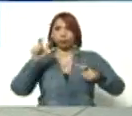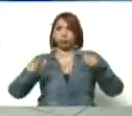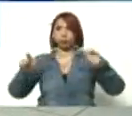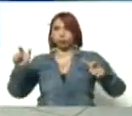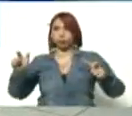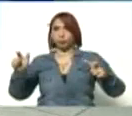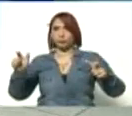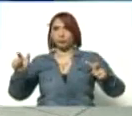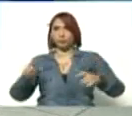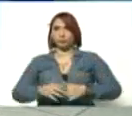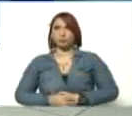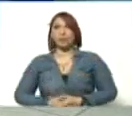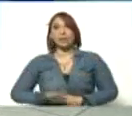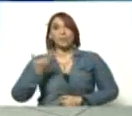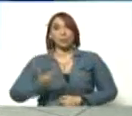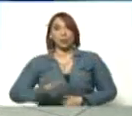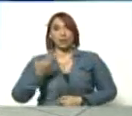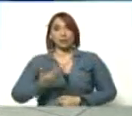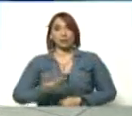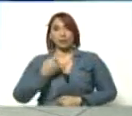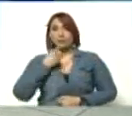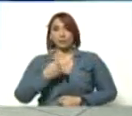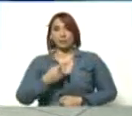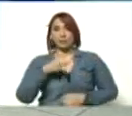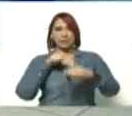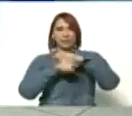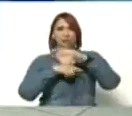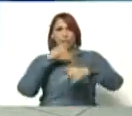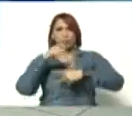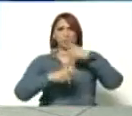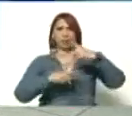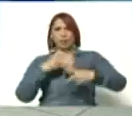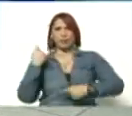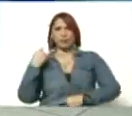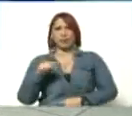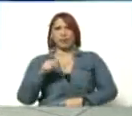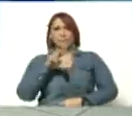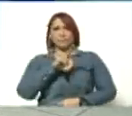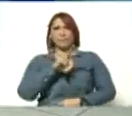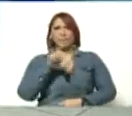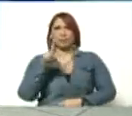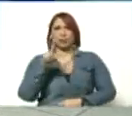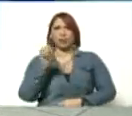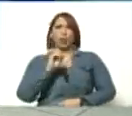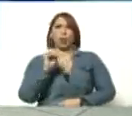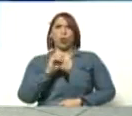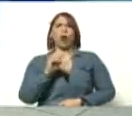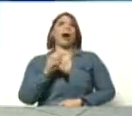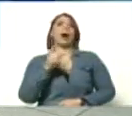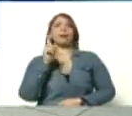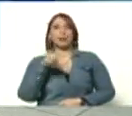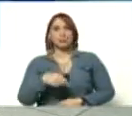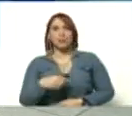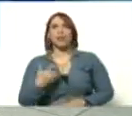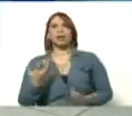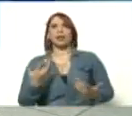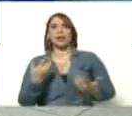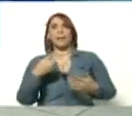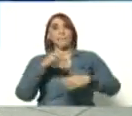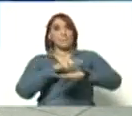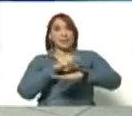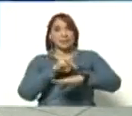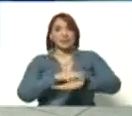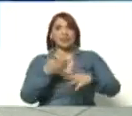bueno, es importante resaltar que dentro de esos programas tenemos medicina, medicina integral comunitaria, enfermería,